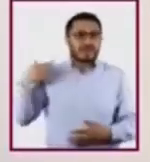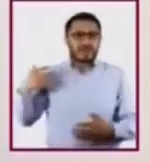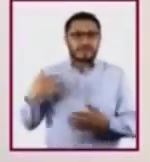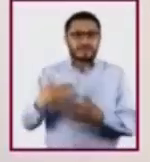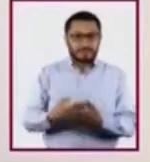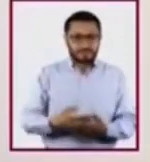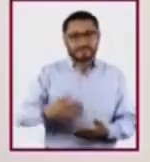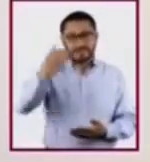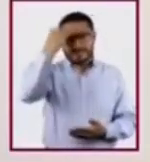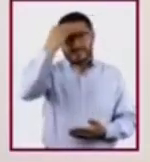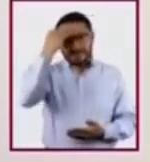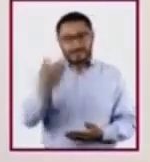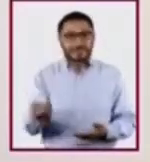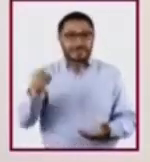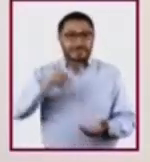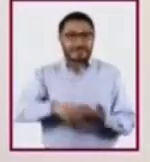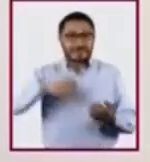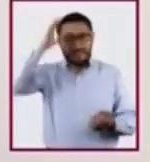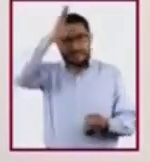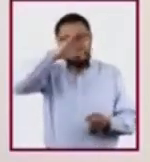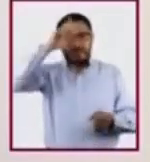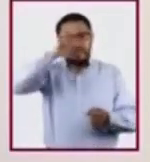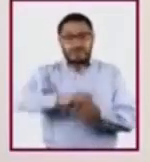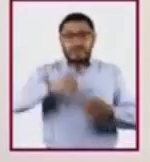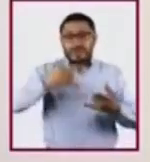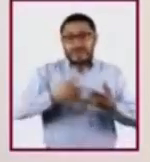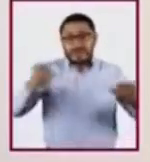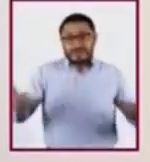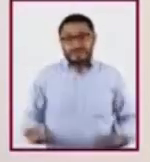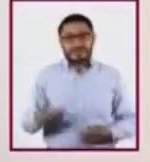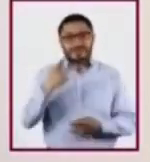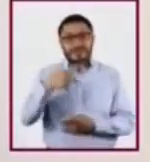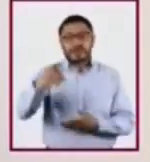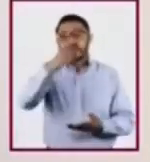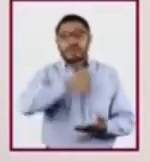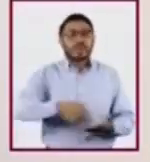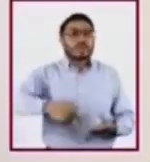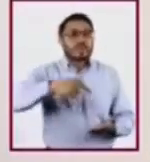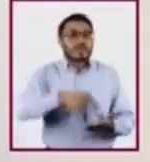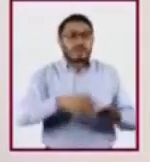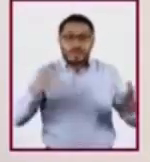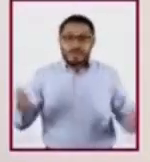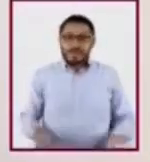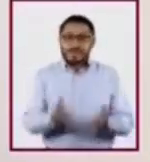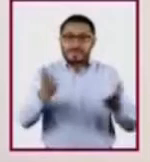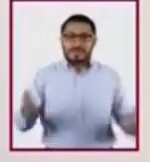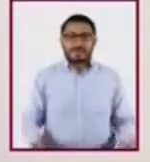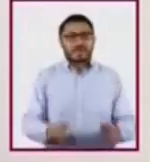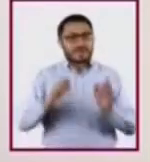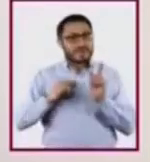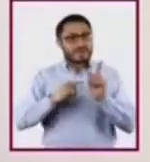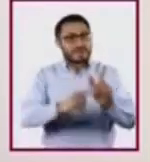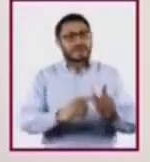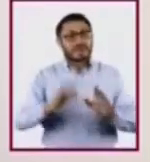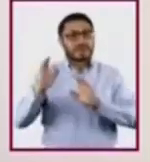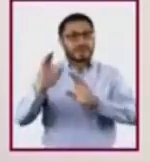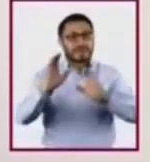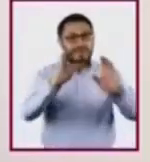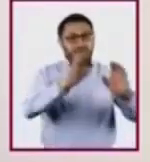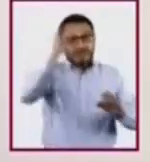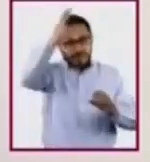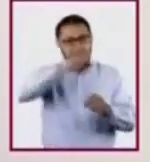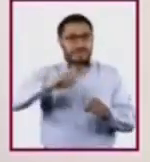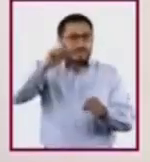acerca de las raíces culturales de su región, contribuyendo a la preservación de las culturas del